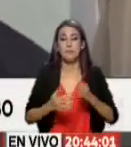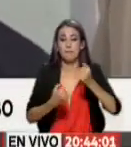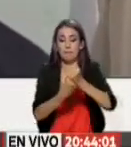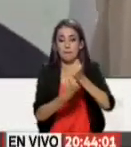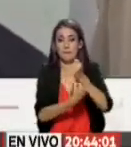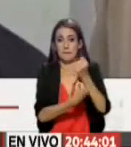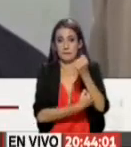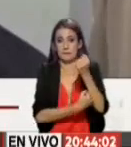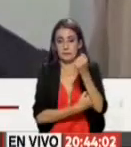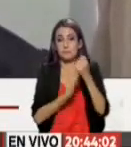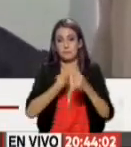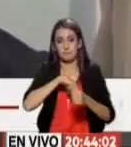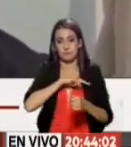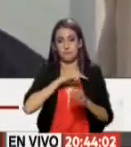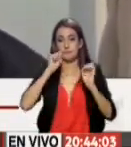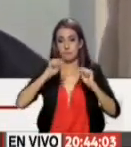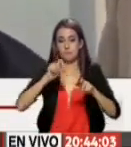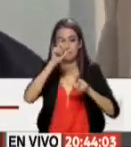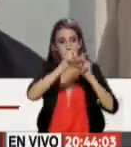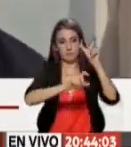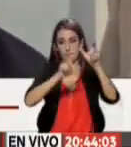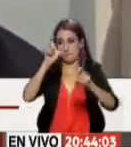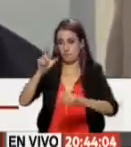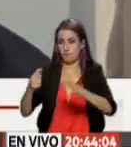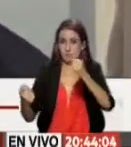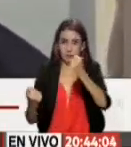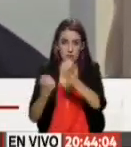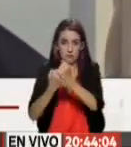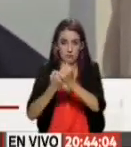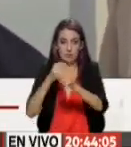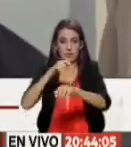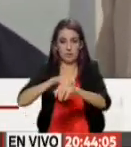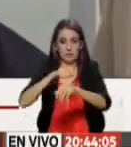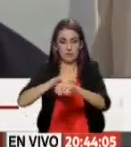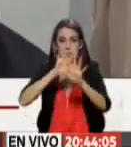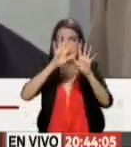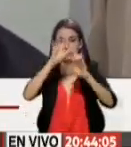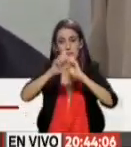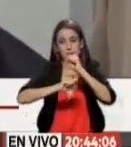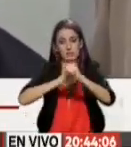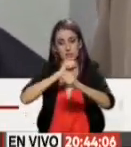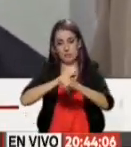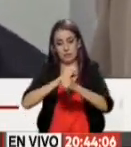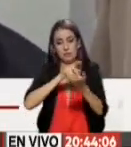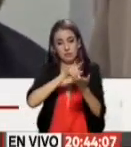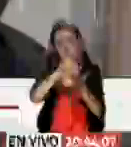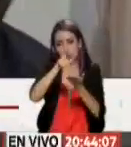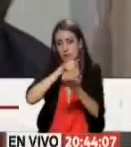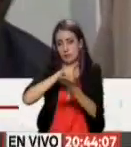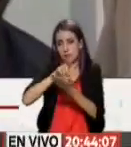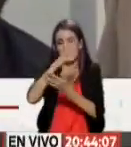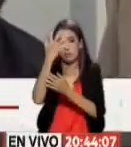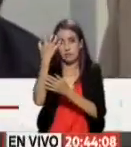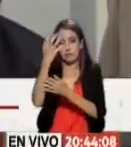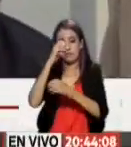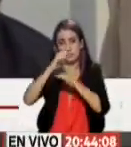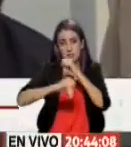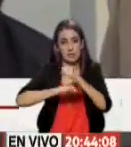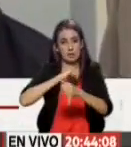el plazo que nosotros le damos a nuestros clientes. Nuestros plazos van hasta 10 años y dependiendo del tipo de cultivo pueden llegar hasta 15